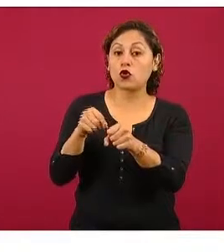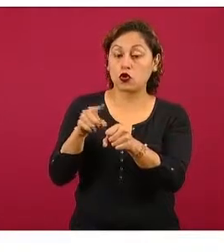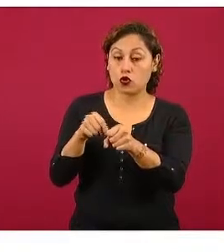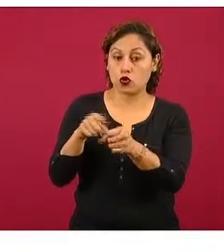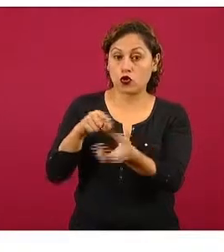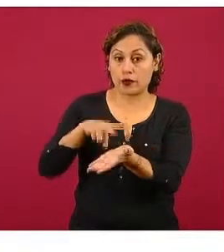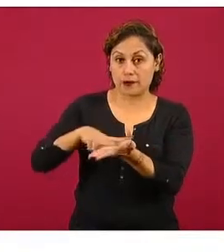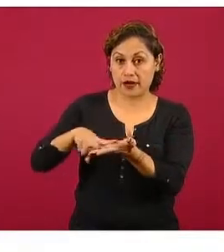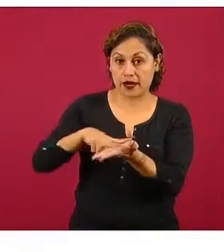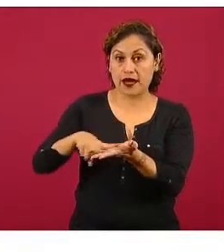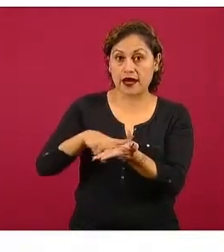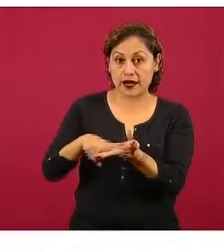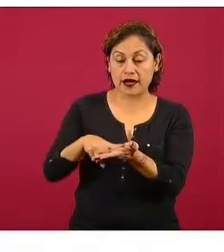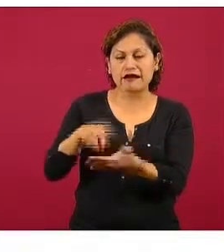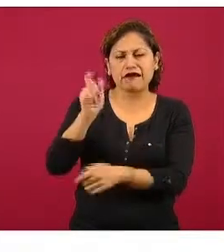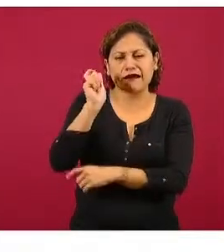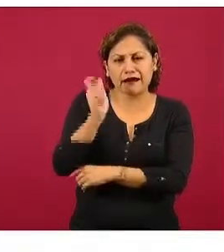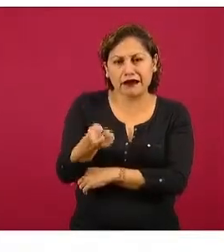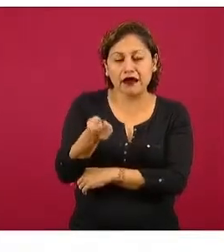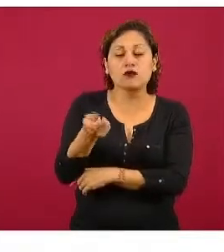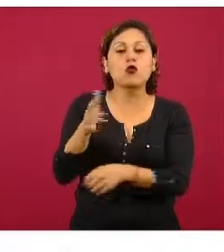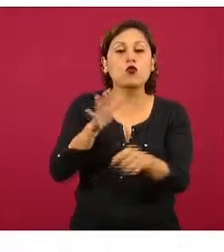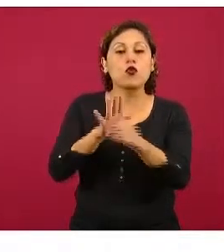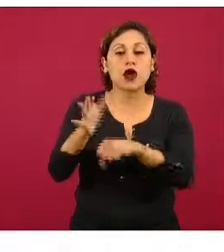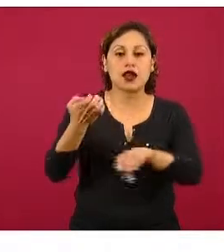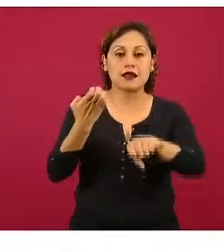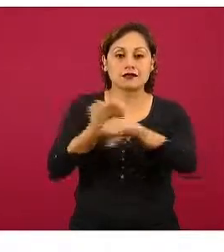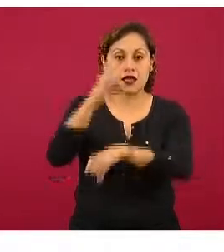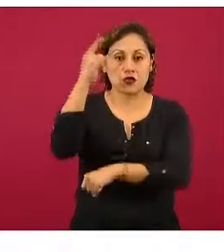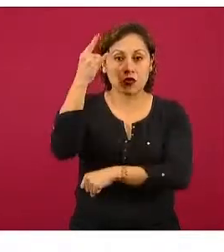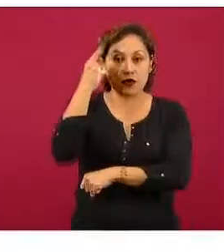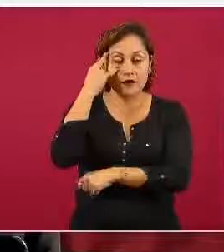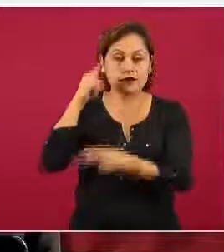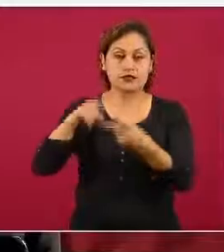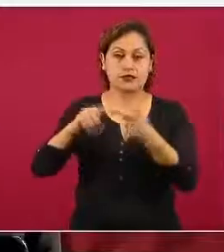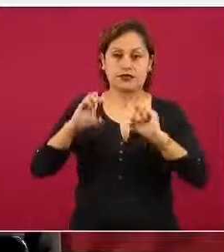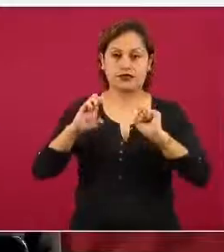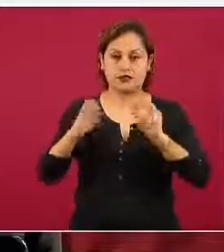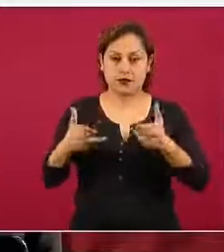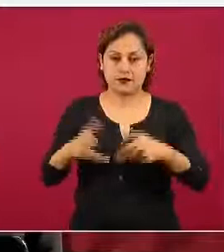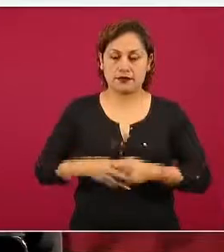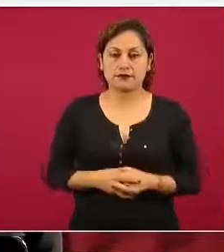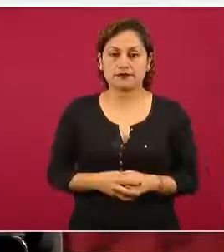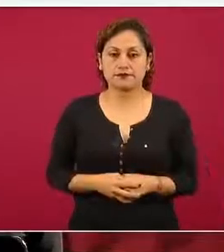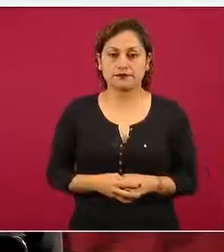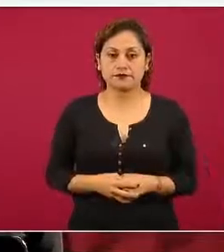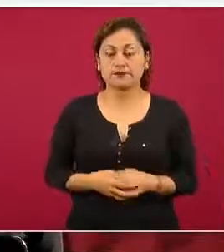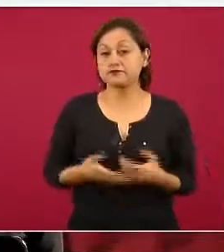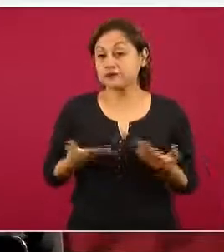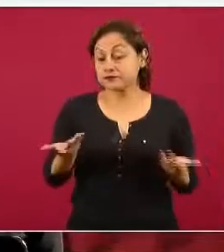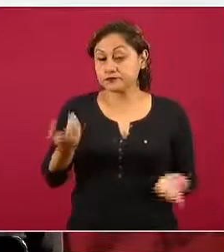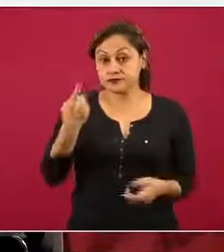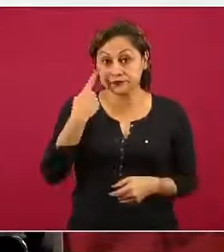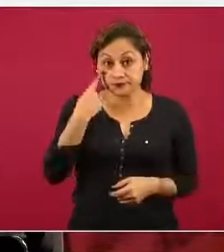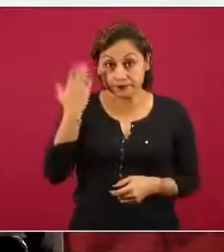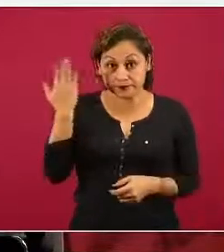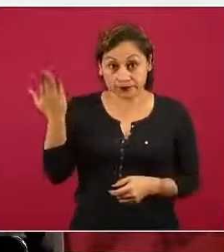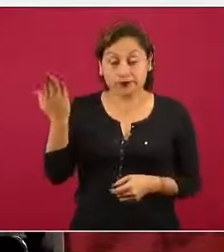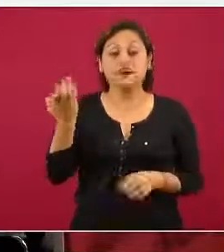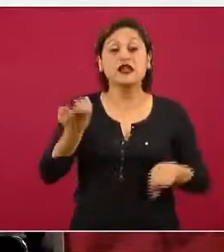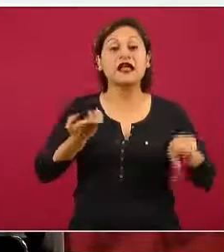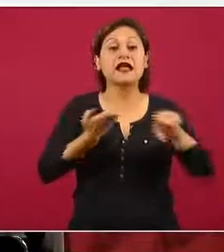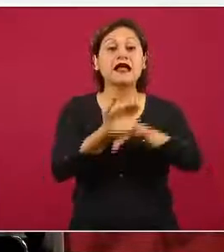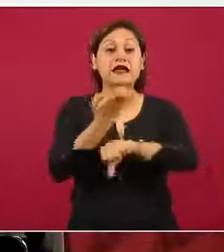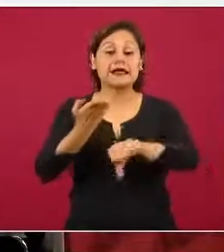semáforo verde, que sería Campeche y Chiapas en su caso. A pesar, ¿no?, de que los estados se encuentran